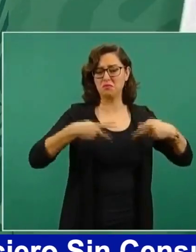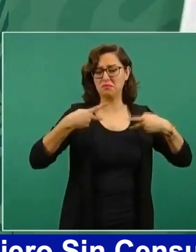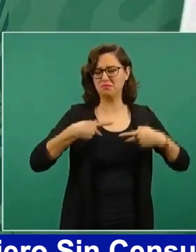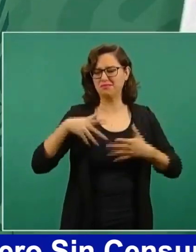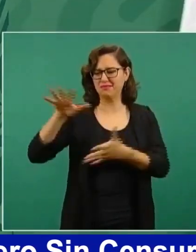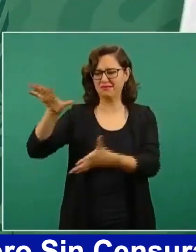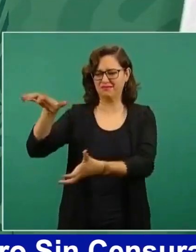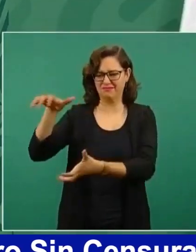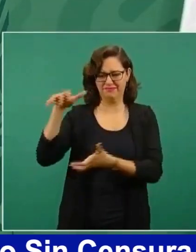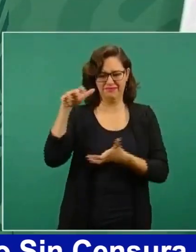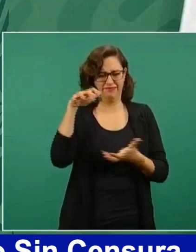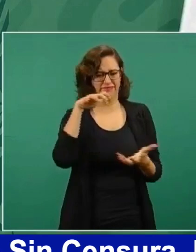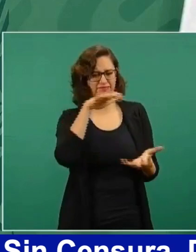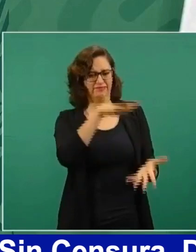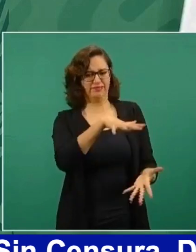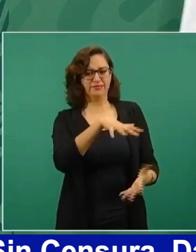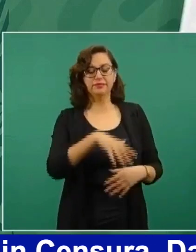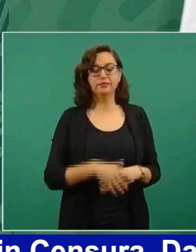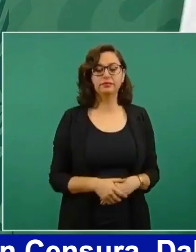Pero